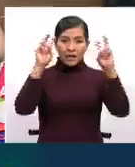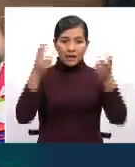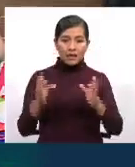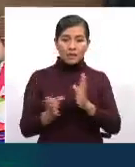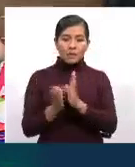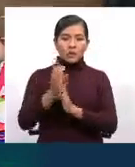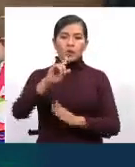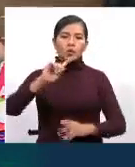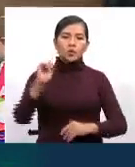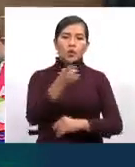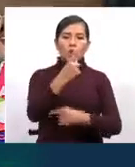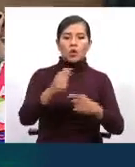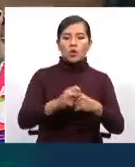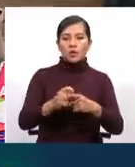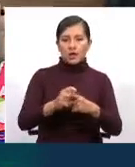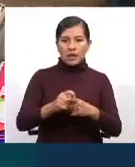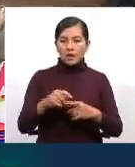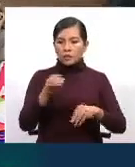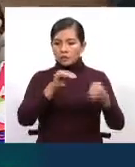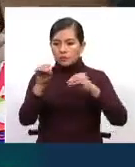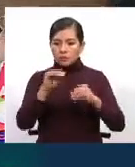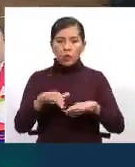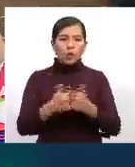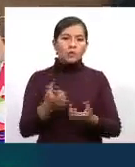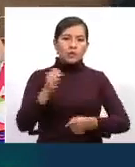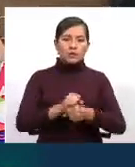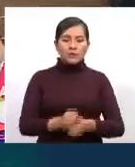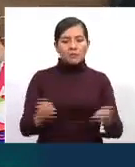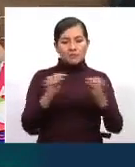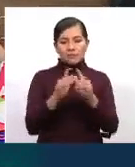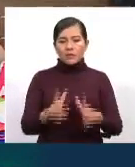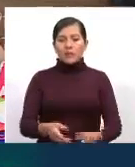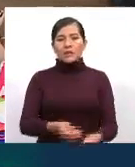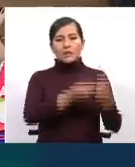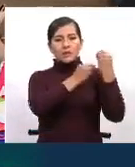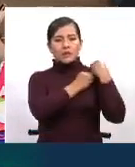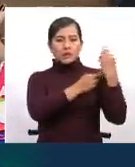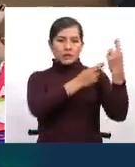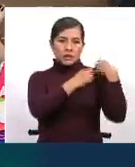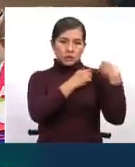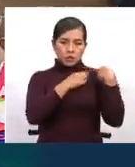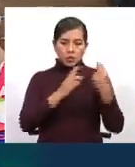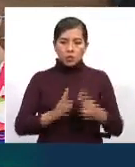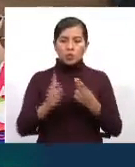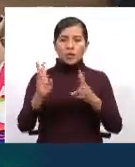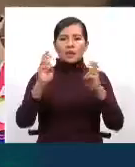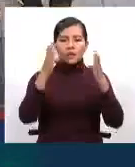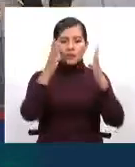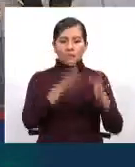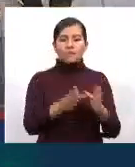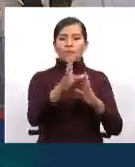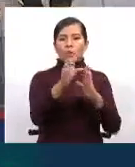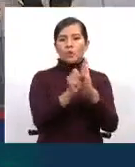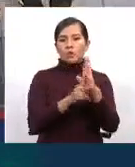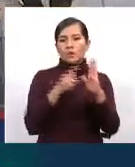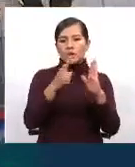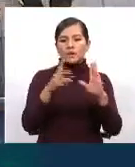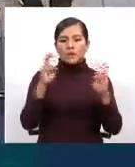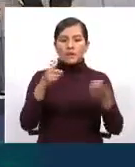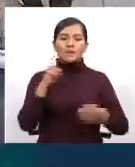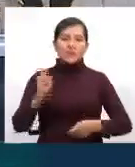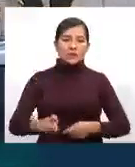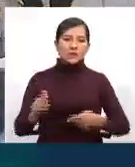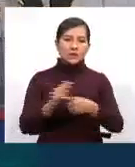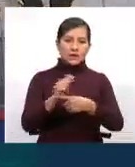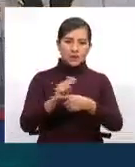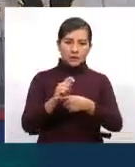censo asumamos toda la responsabilidad y hacerlo de una vez por todas, como dice la Constitución, técnicamente. El próximo lunes 15 de